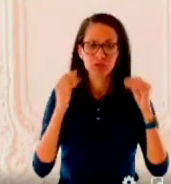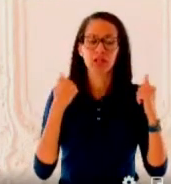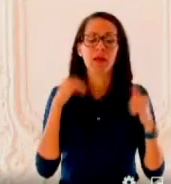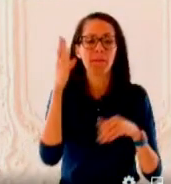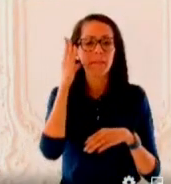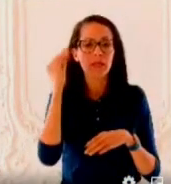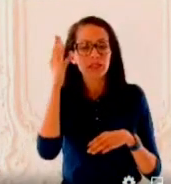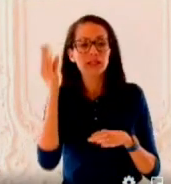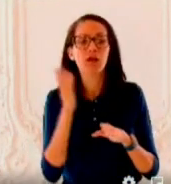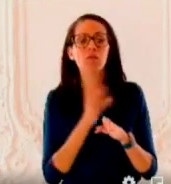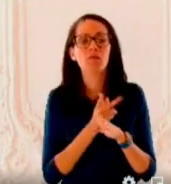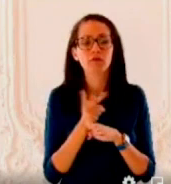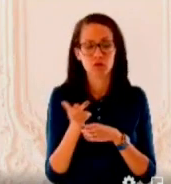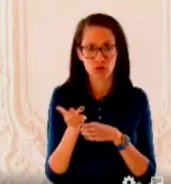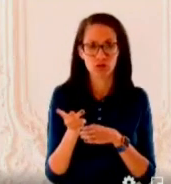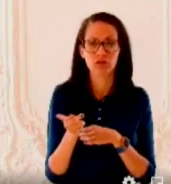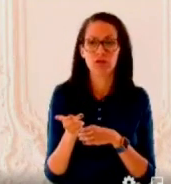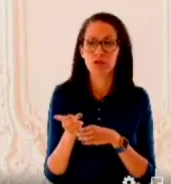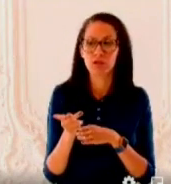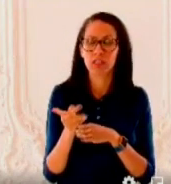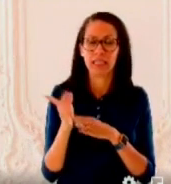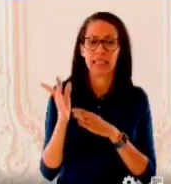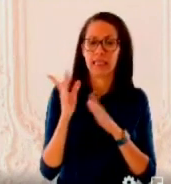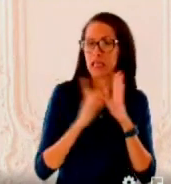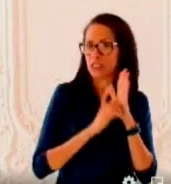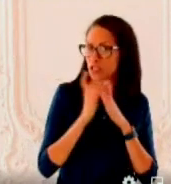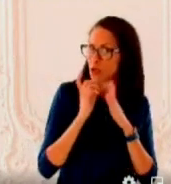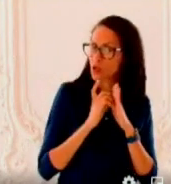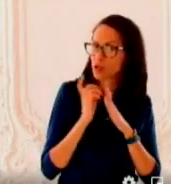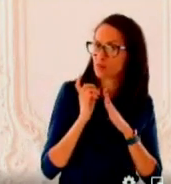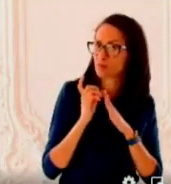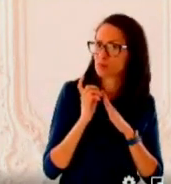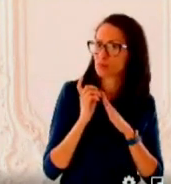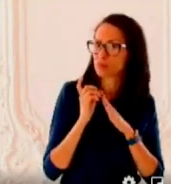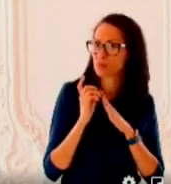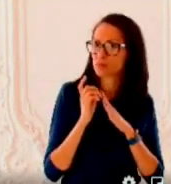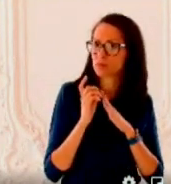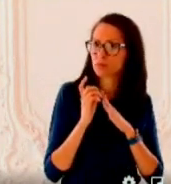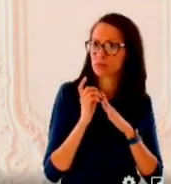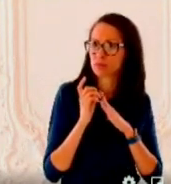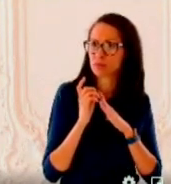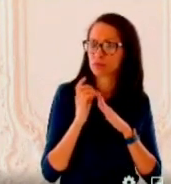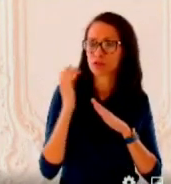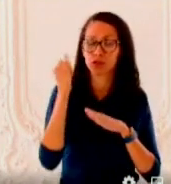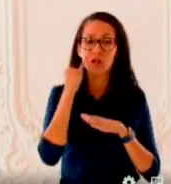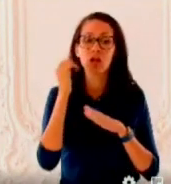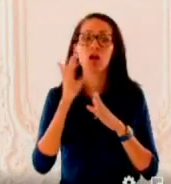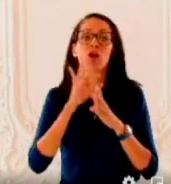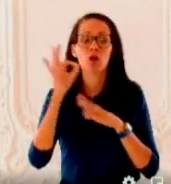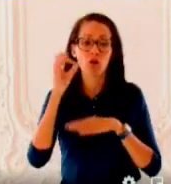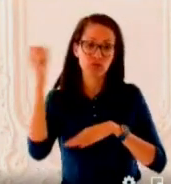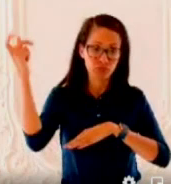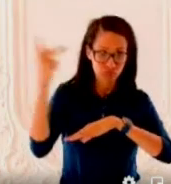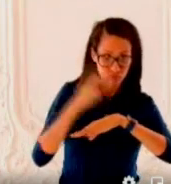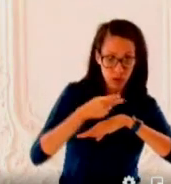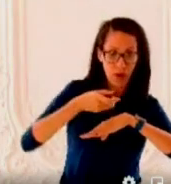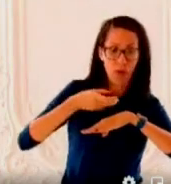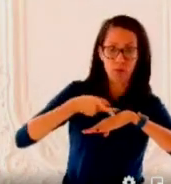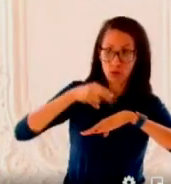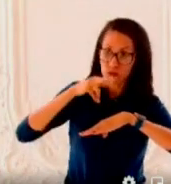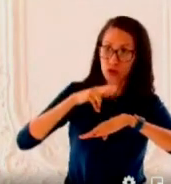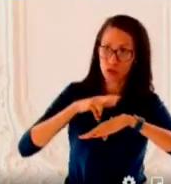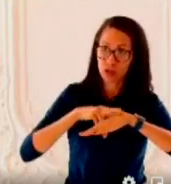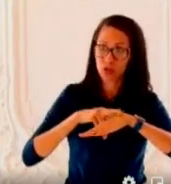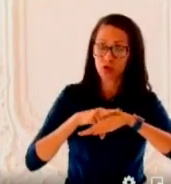profesionales, de desarrollarme, si yo escogí regresar a Puerto Rico hace algunos años